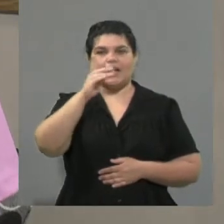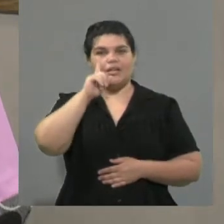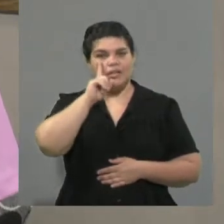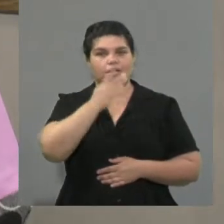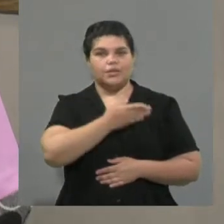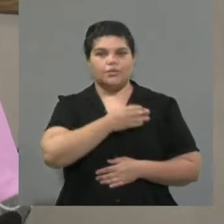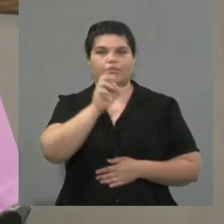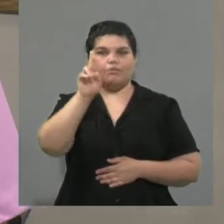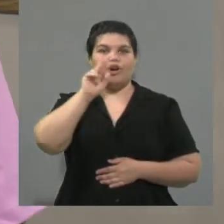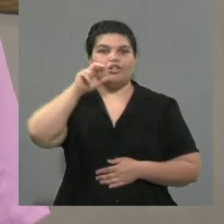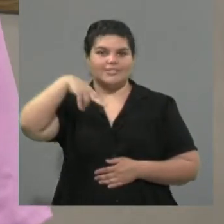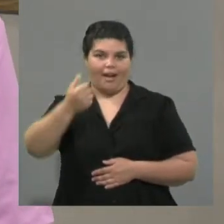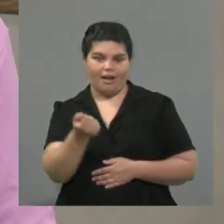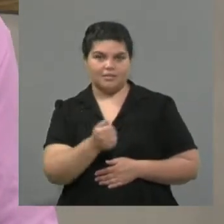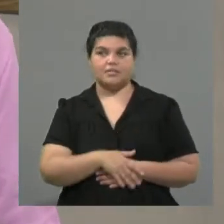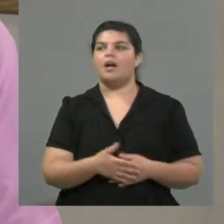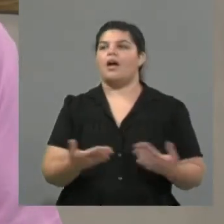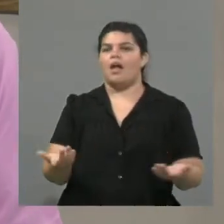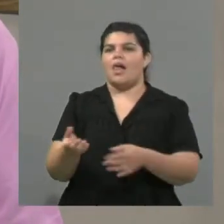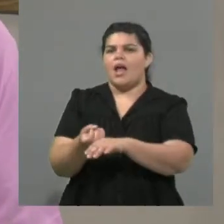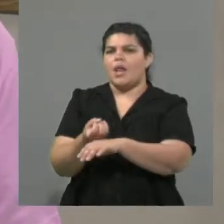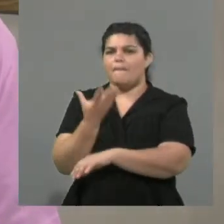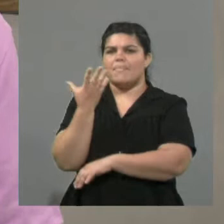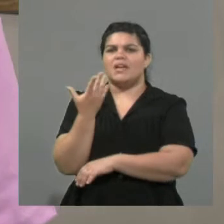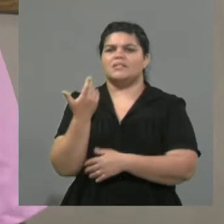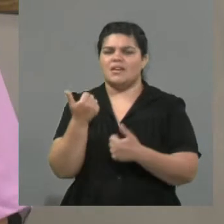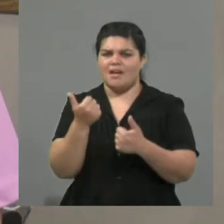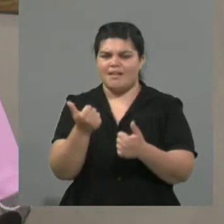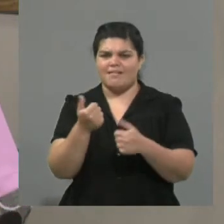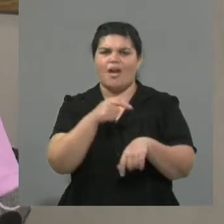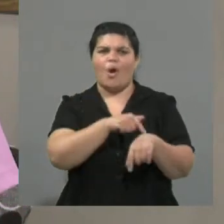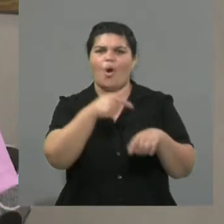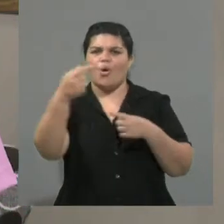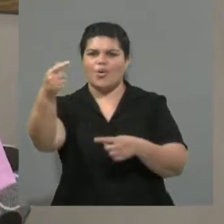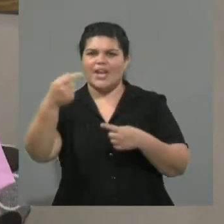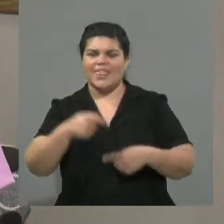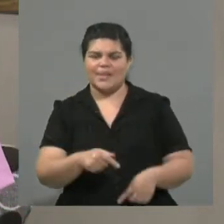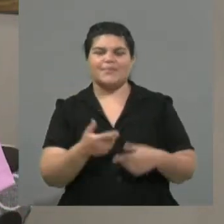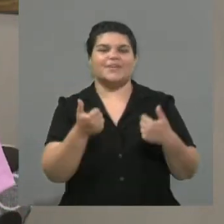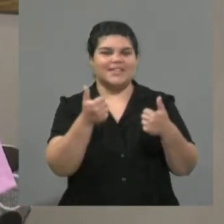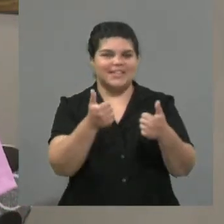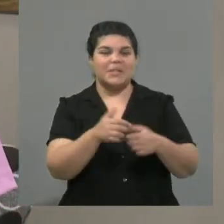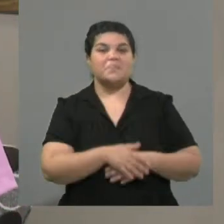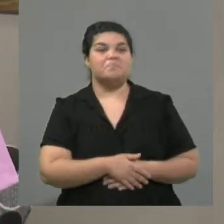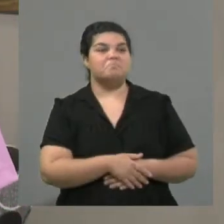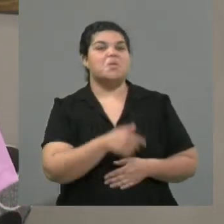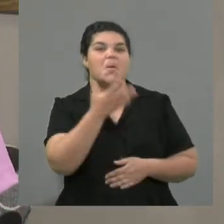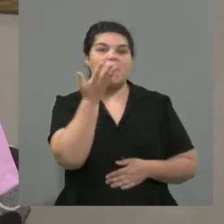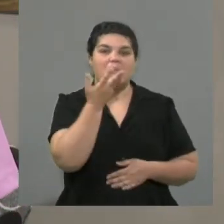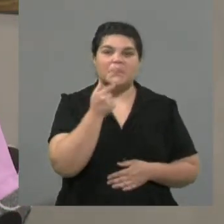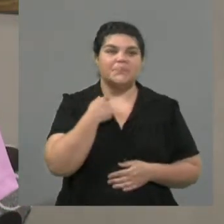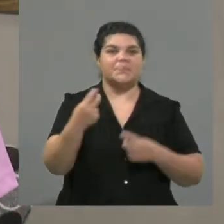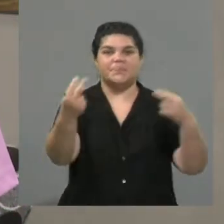diferencia horaria. A final de la mañana. Bien, claro. Un gusto de oírlos y de estar con ustedes.